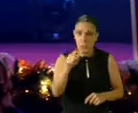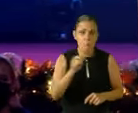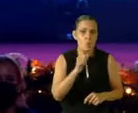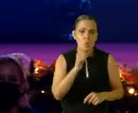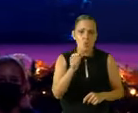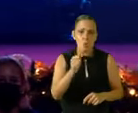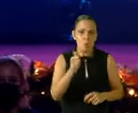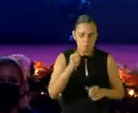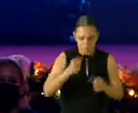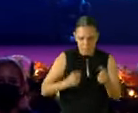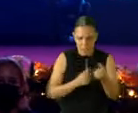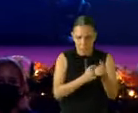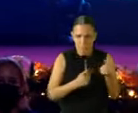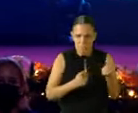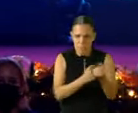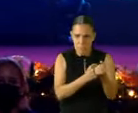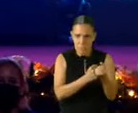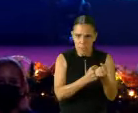hacia adelante.